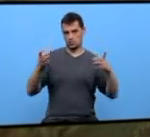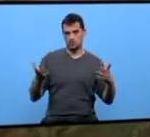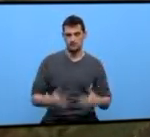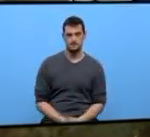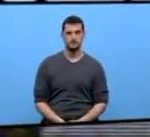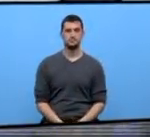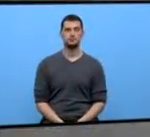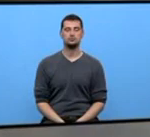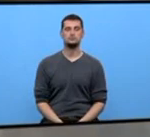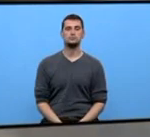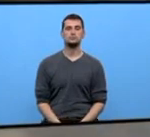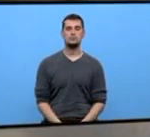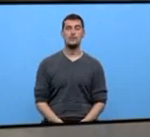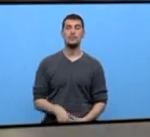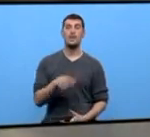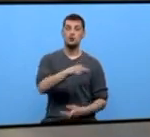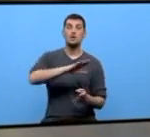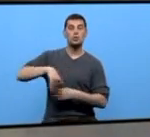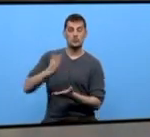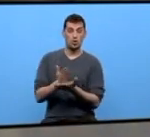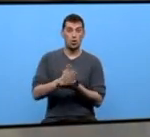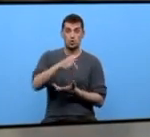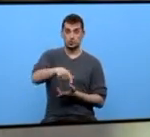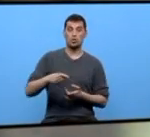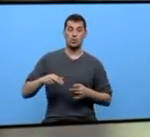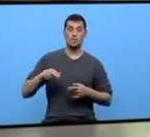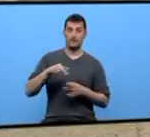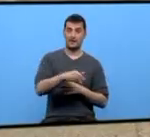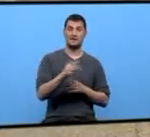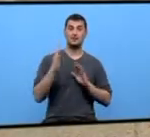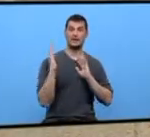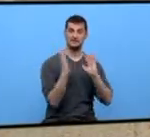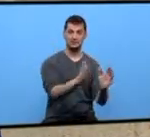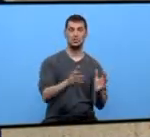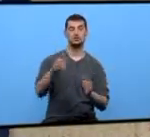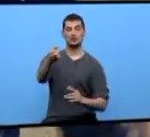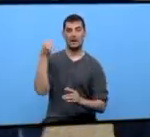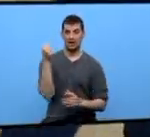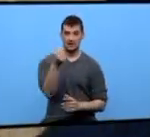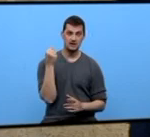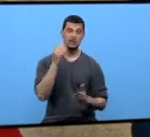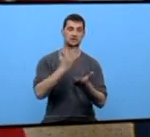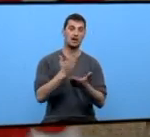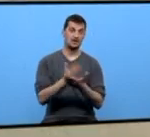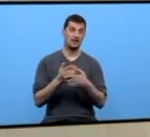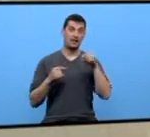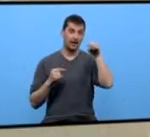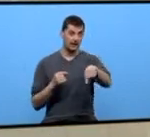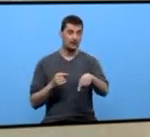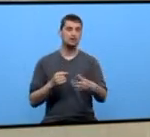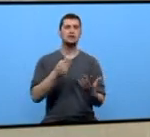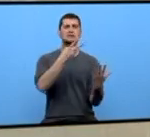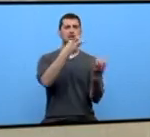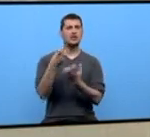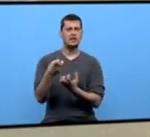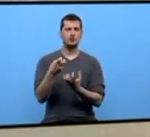educación. Será o último curso que camiñen por estes pasillos, que usen estas taquillas e que ocupen estas aulas. Máis de